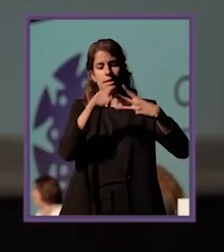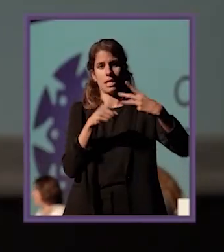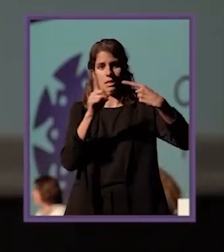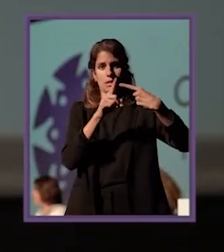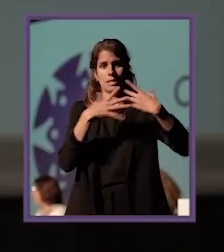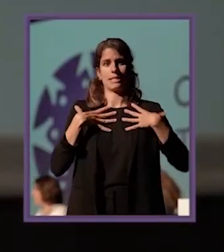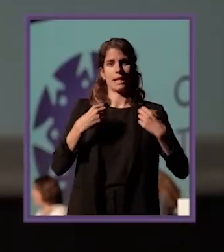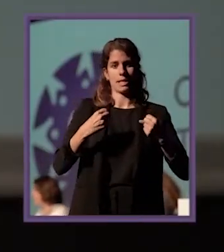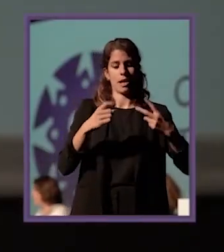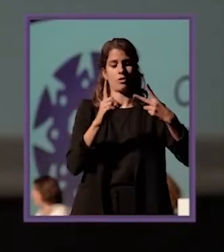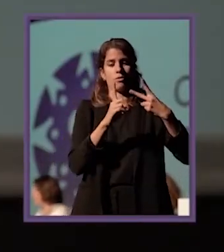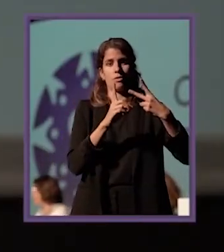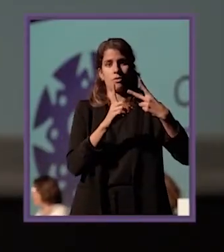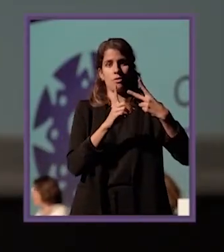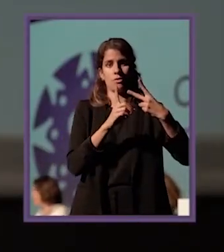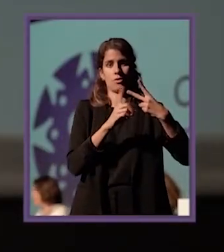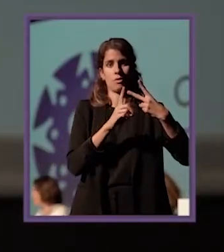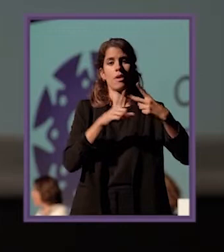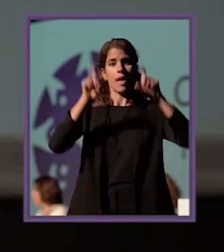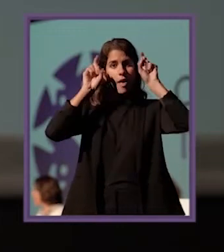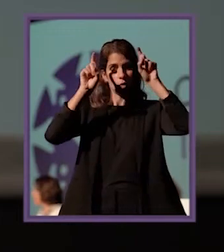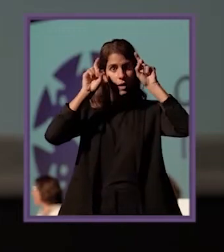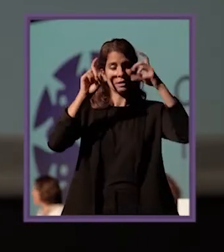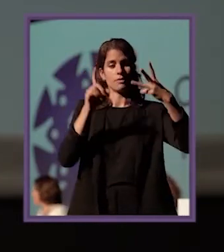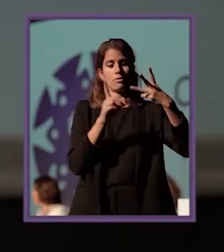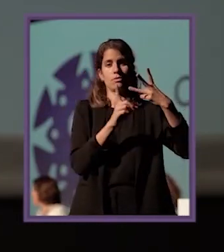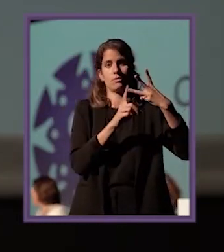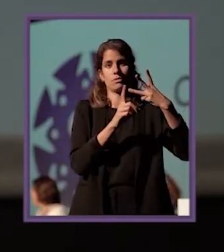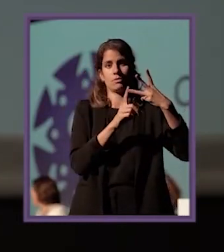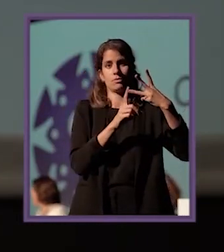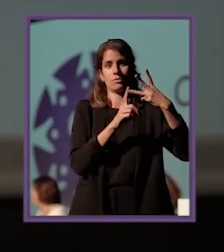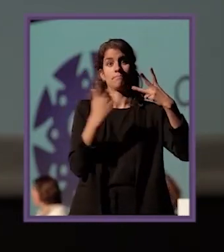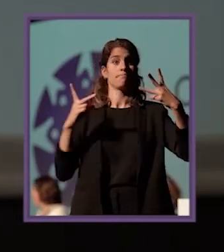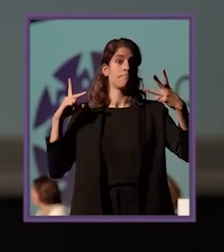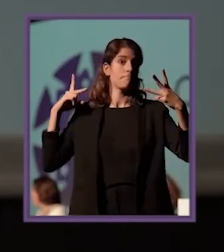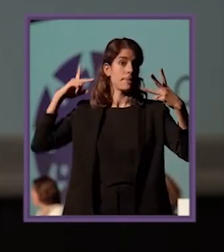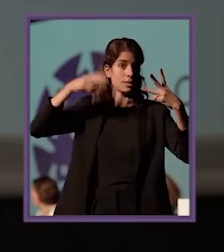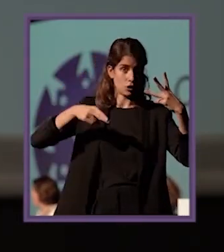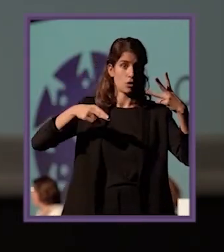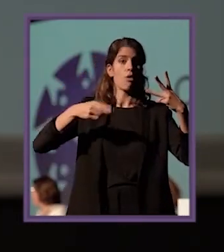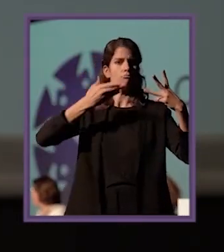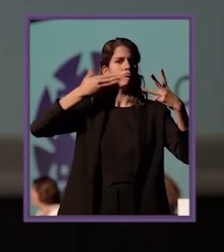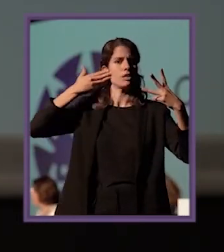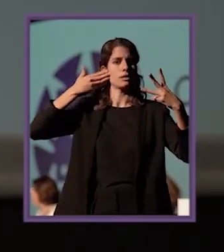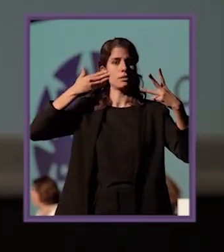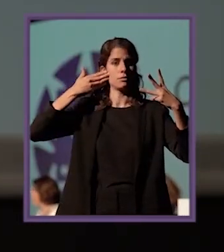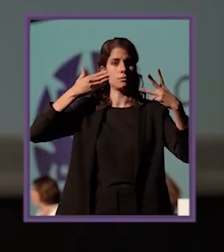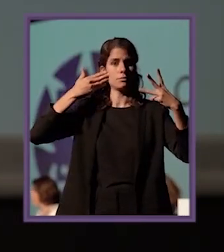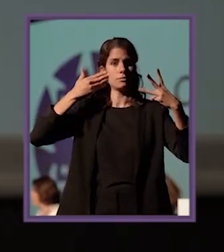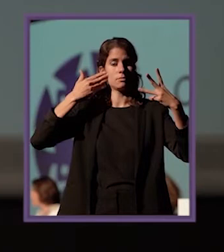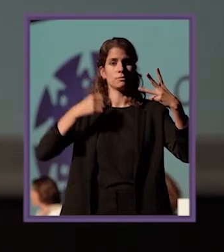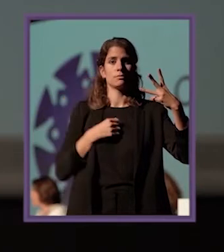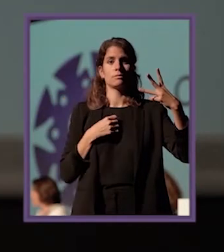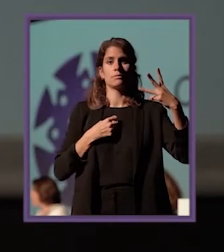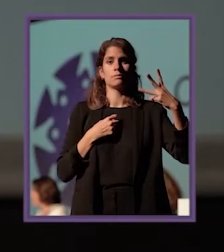sanitario, el educativo, el tercero, pues el que tengamos en la sociedad unas pensiones, una jubilación digna, y